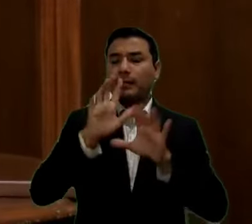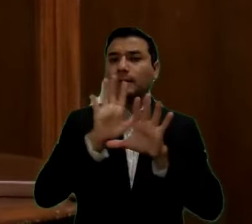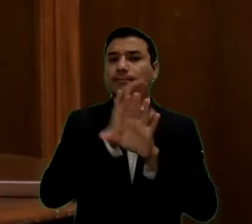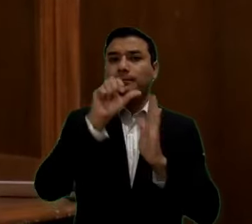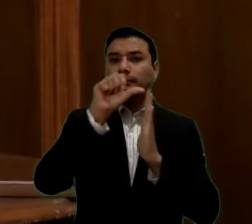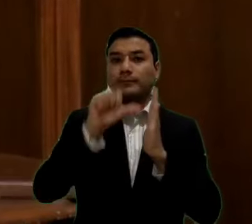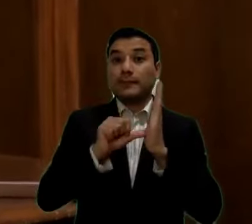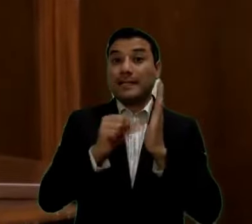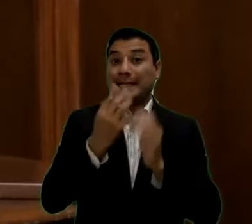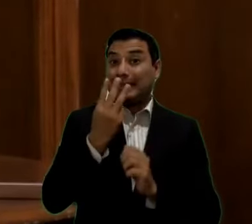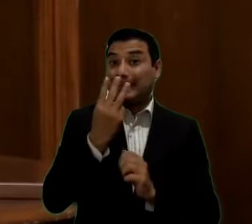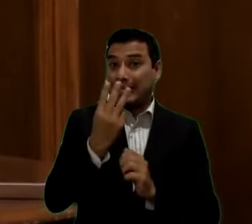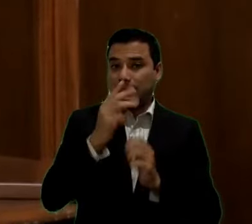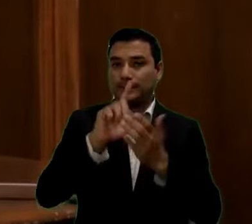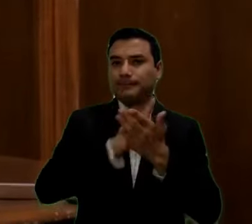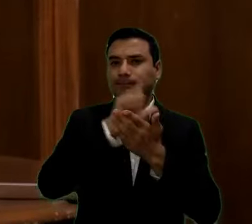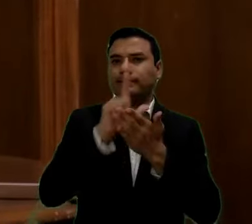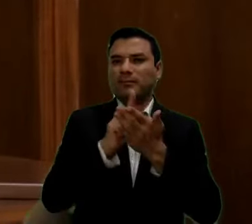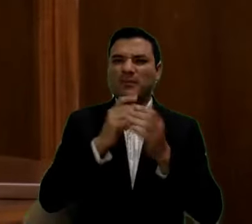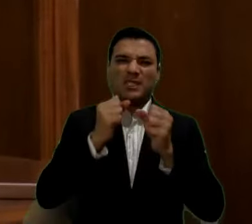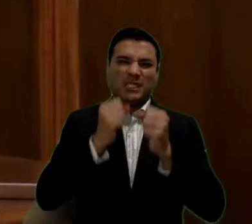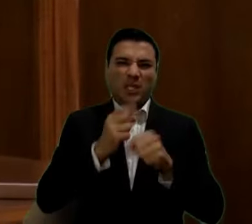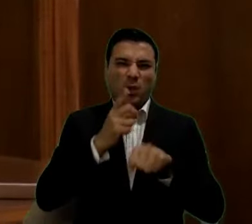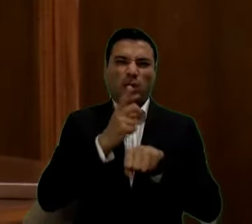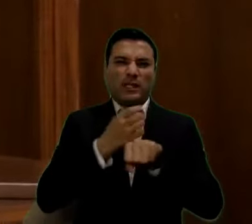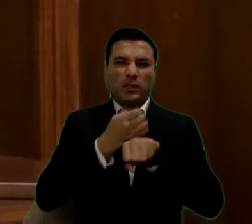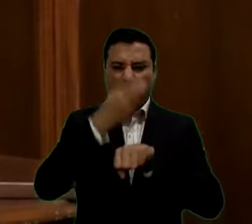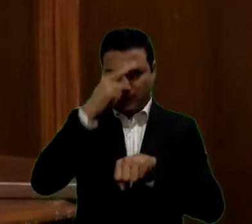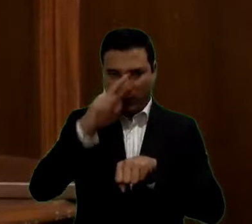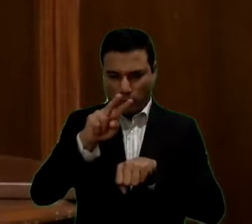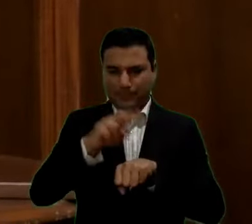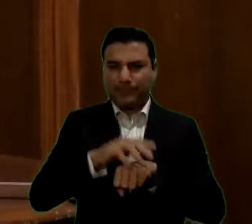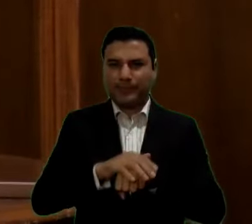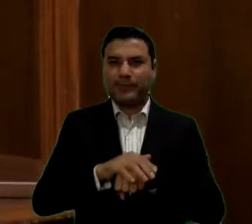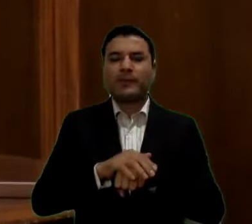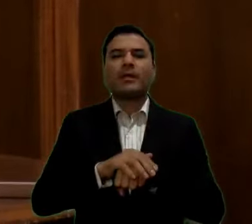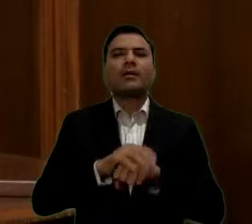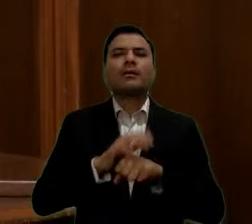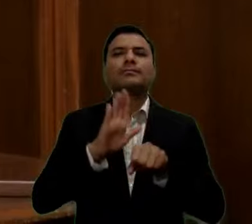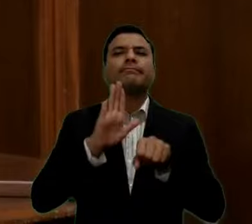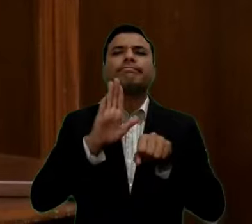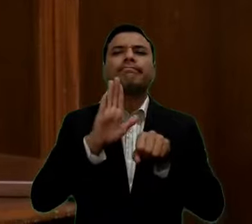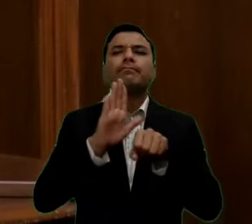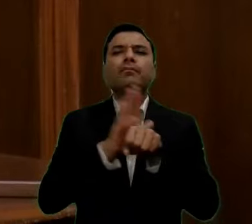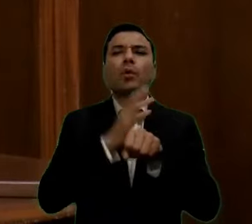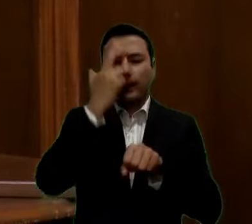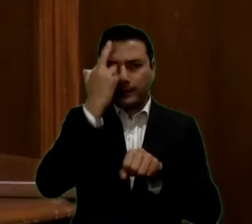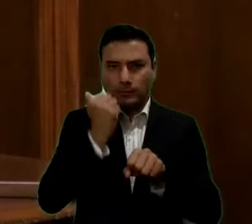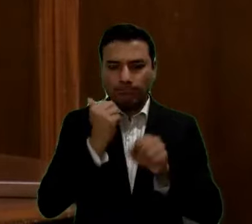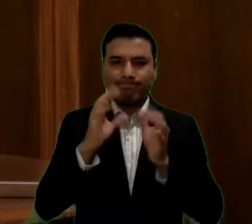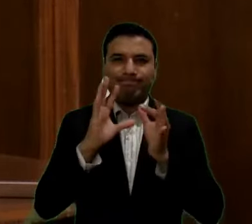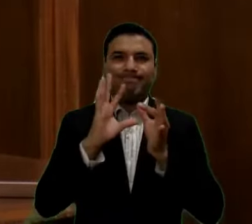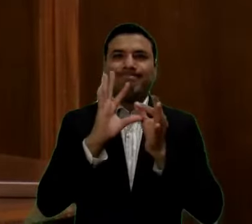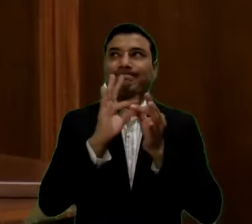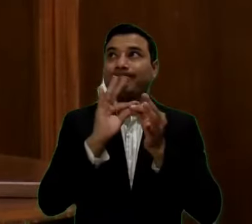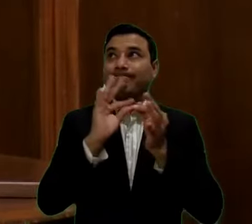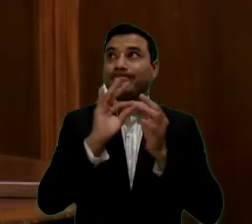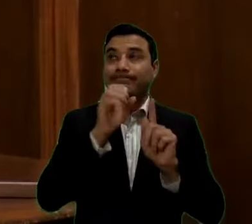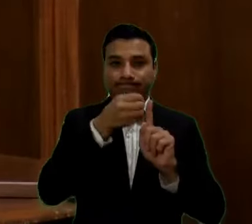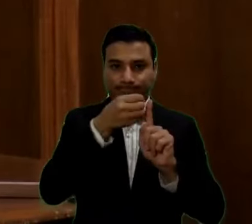3 de la Ley de Seguridad del Estado de México de conformidad con la siguiente exposición de motivos.